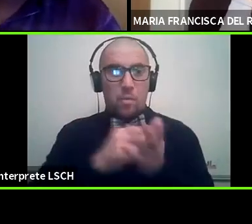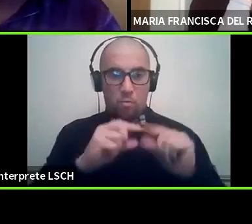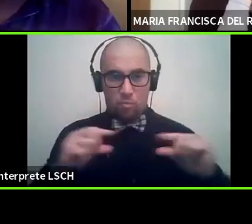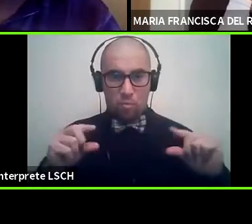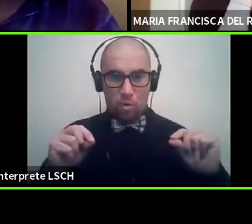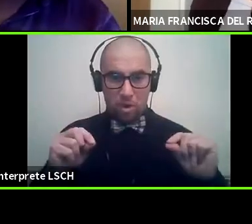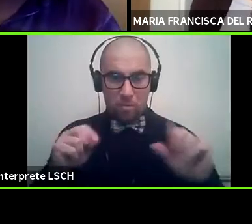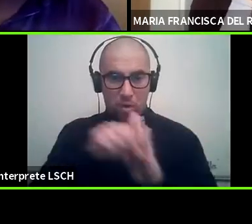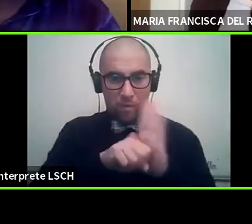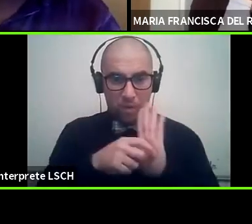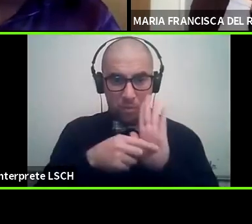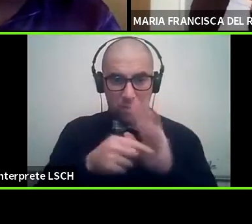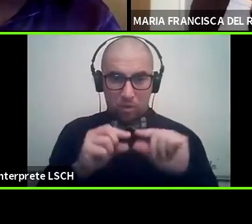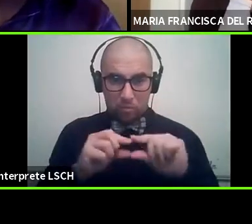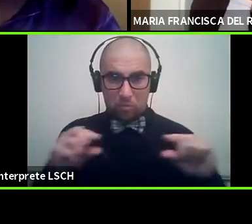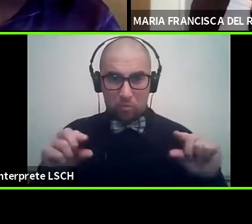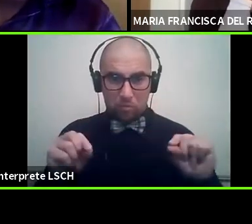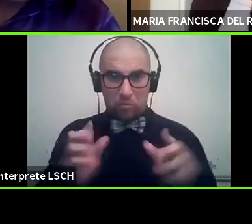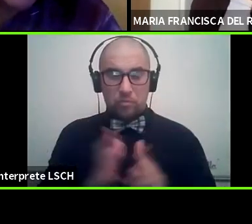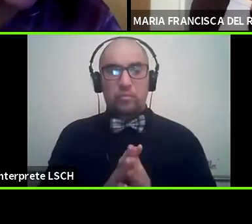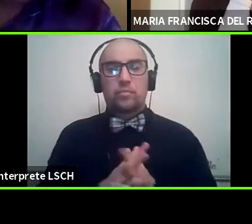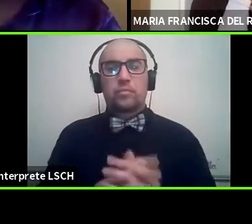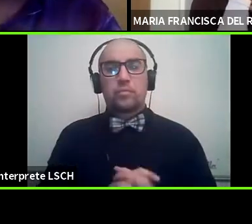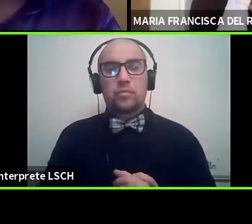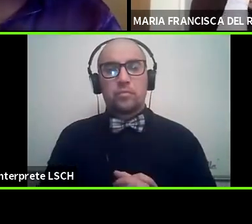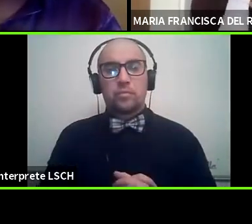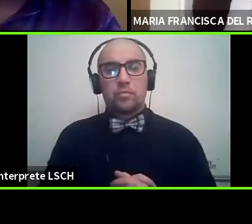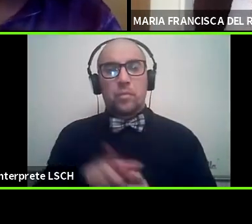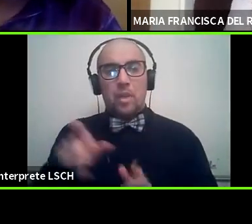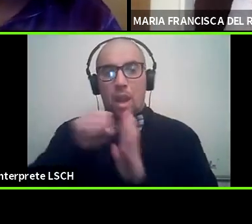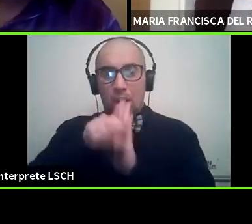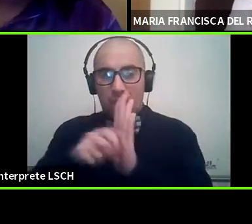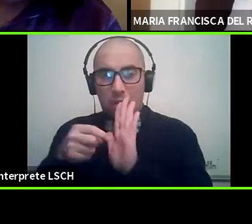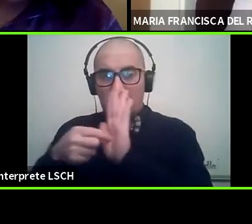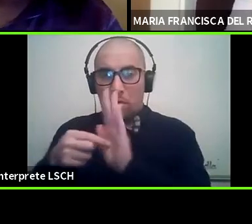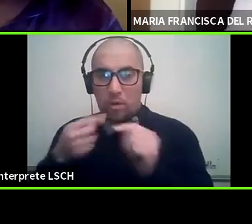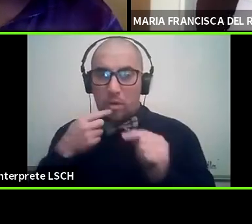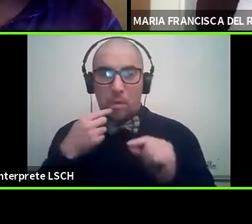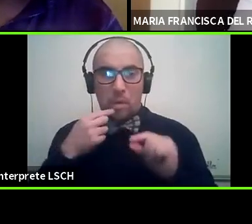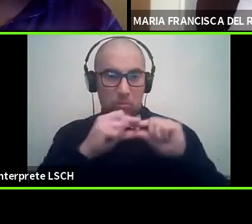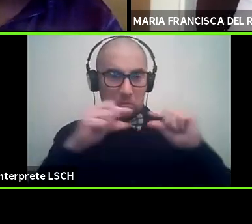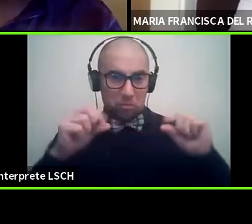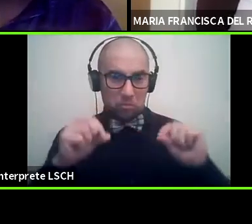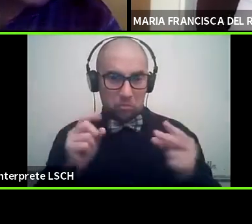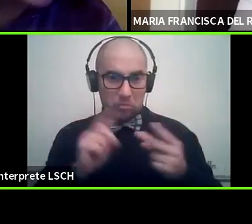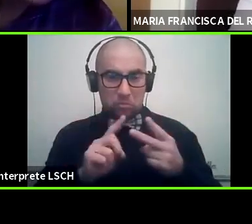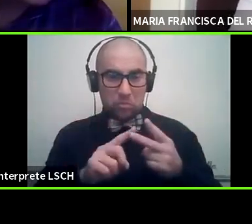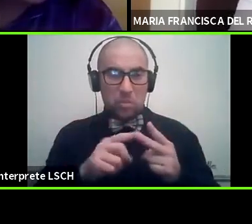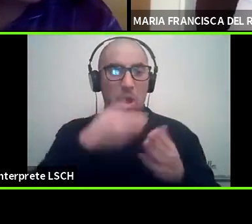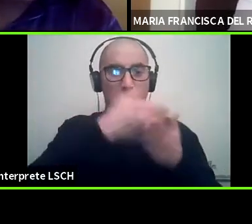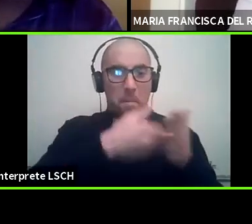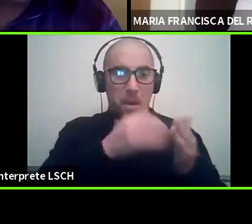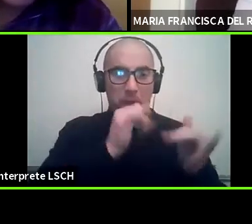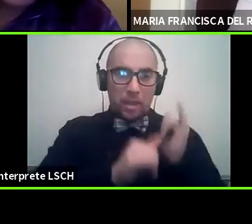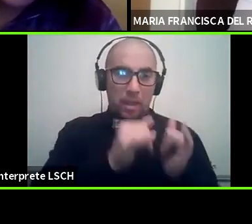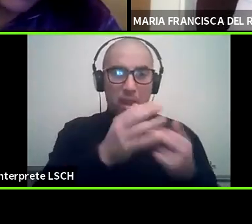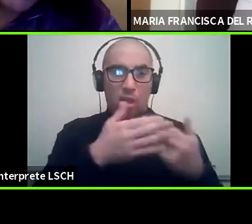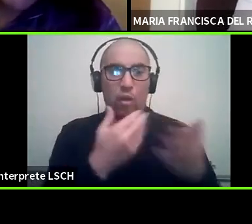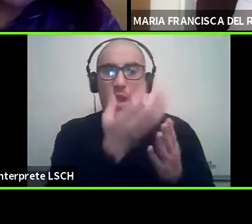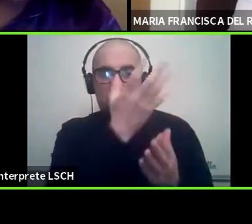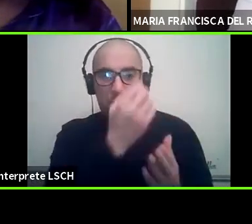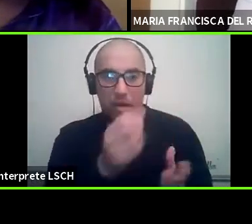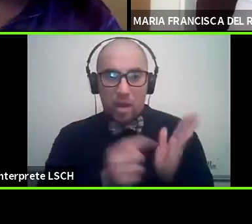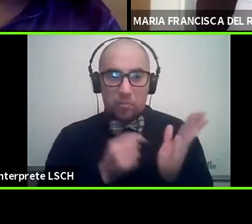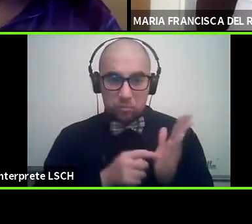video que nos mostró Evelyn durante la presentación, también dejamos el link de la página donde ustedes pueden descargar la